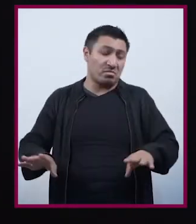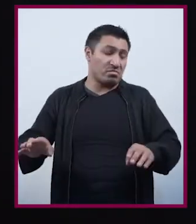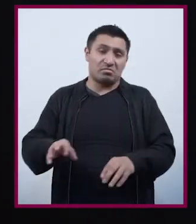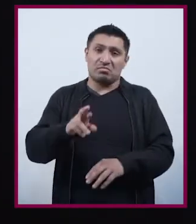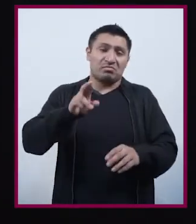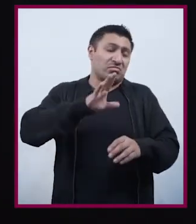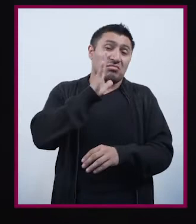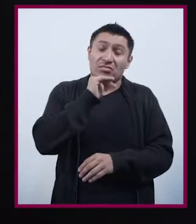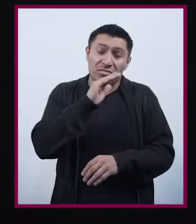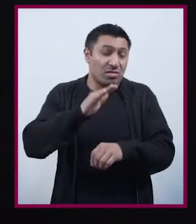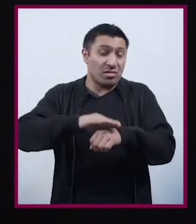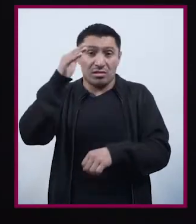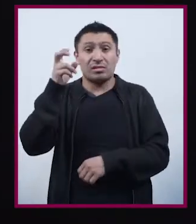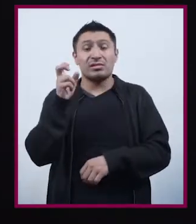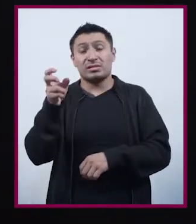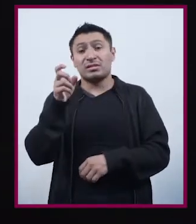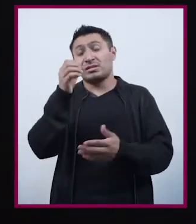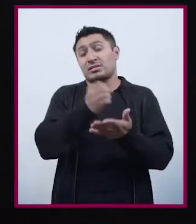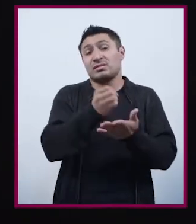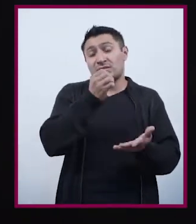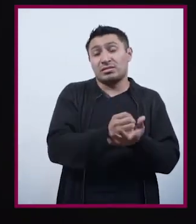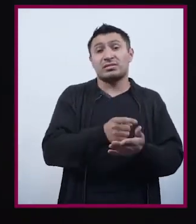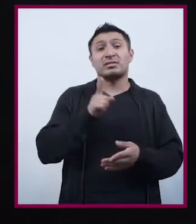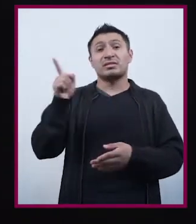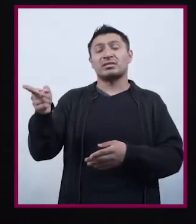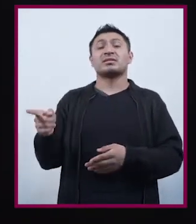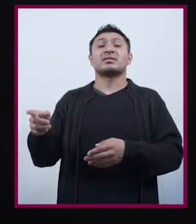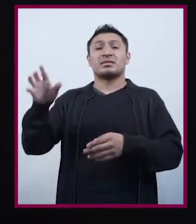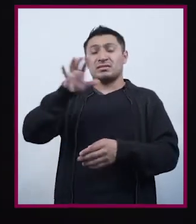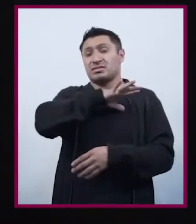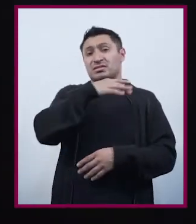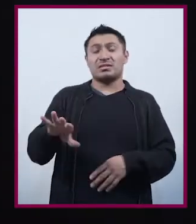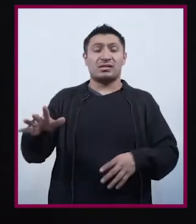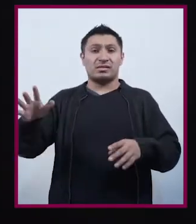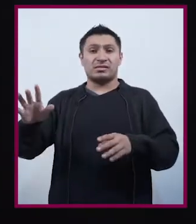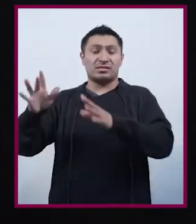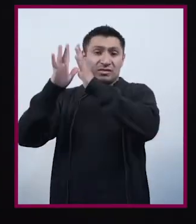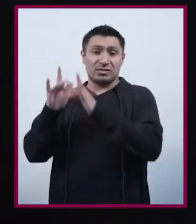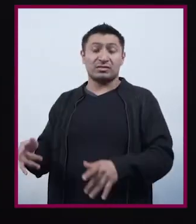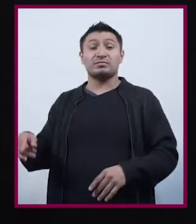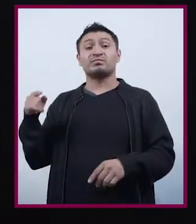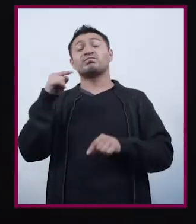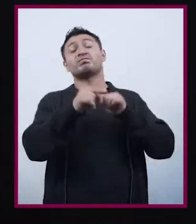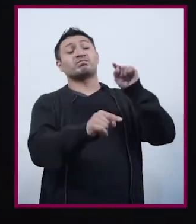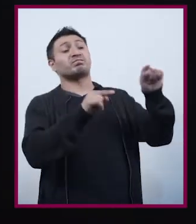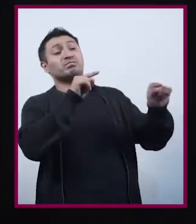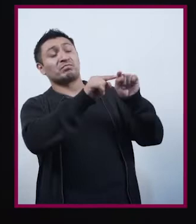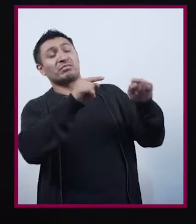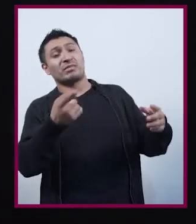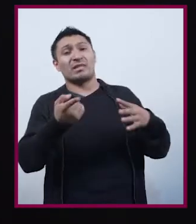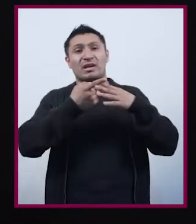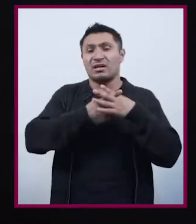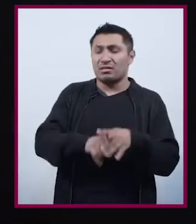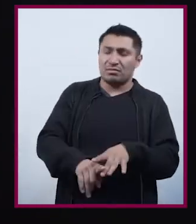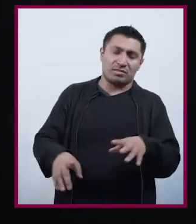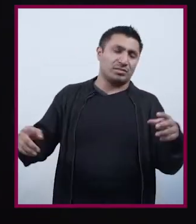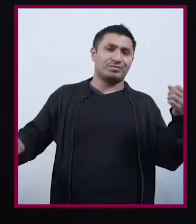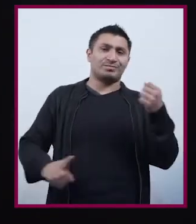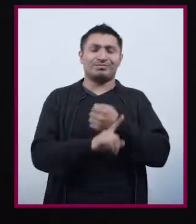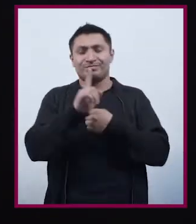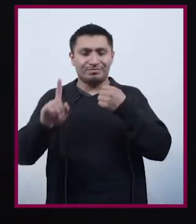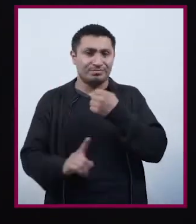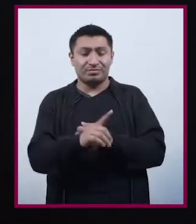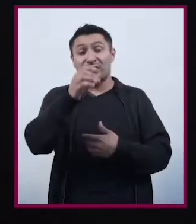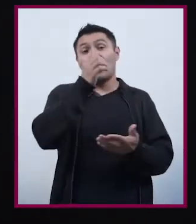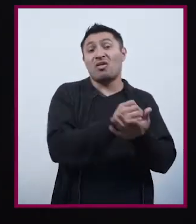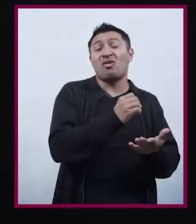los dólares en oro, lo cual fue reclamado por el general francés Charles de Gaulle, y fue el inicio de una debacle del